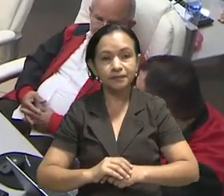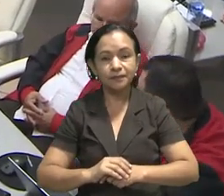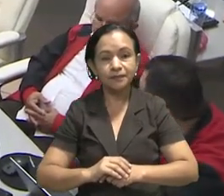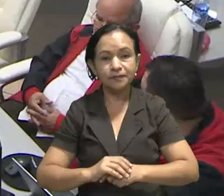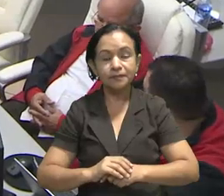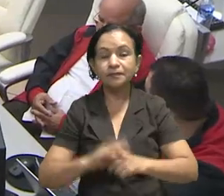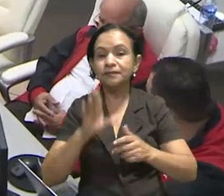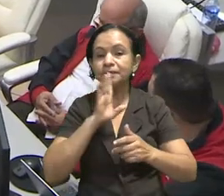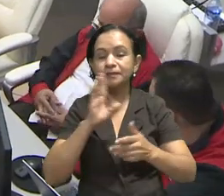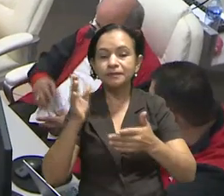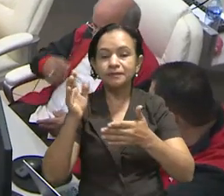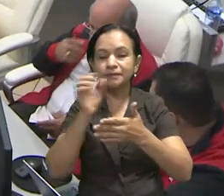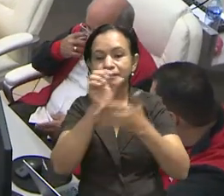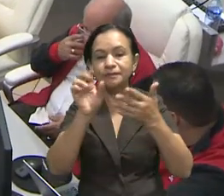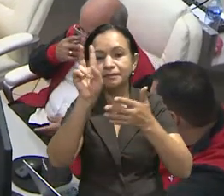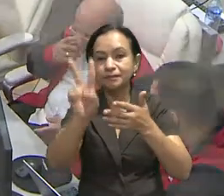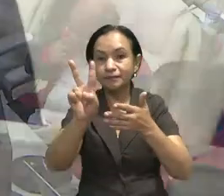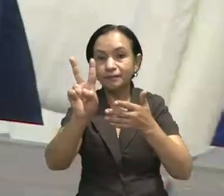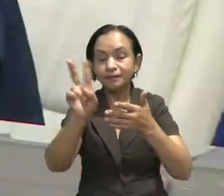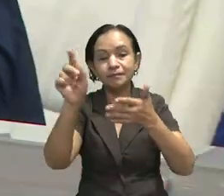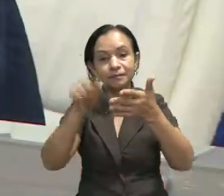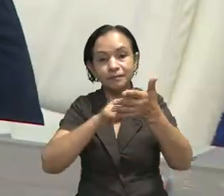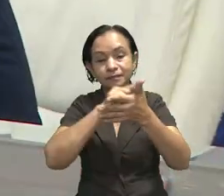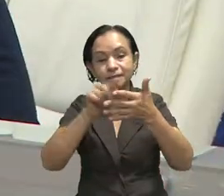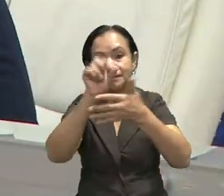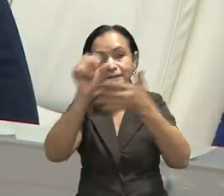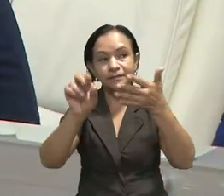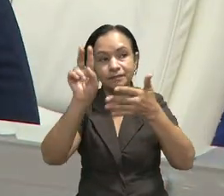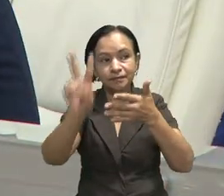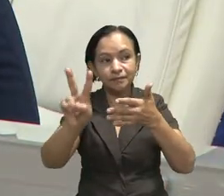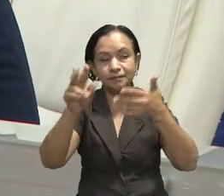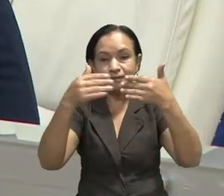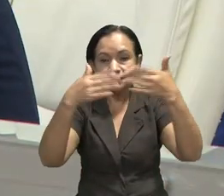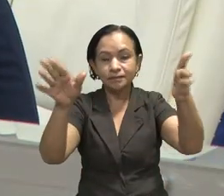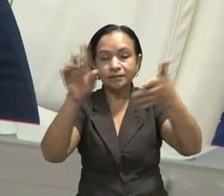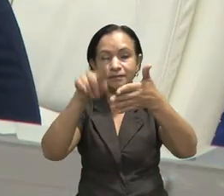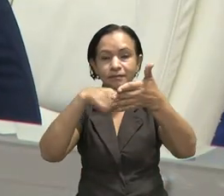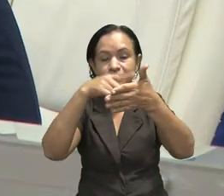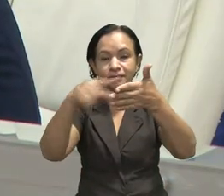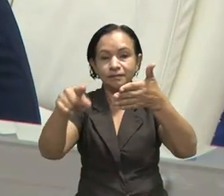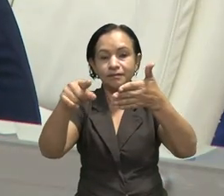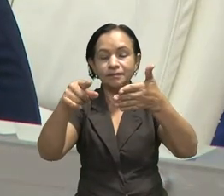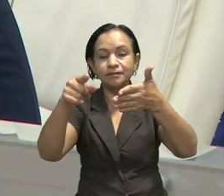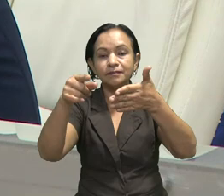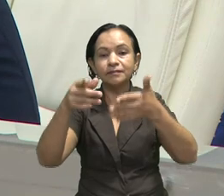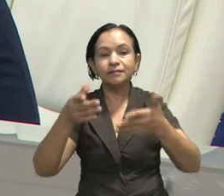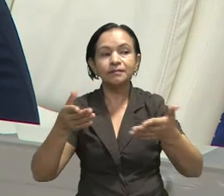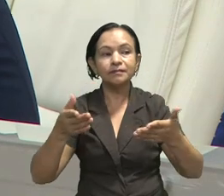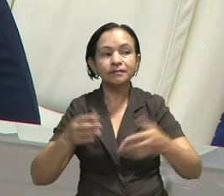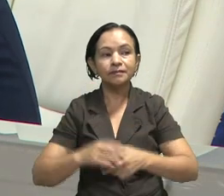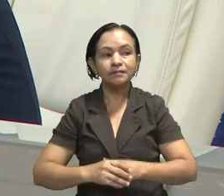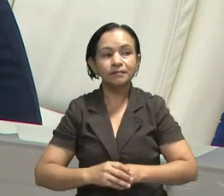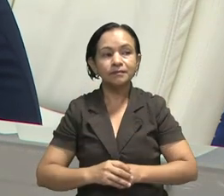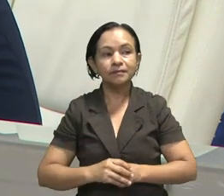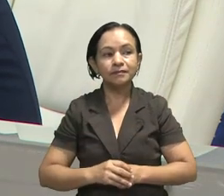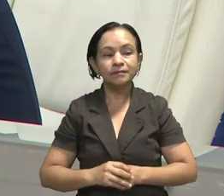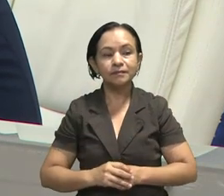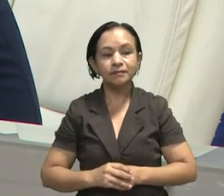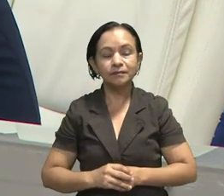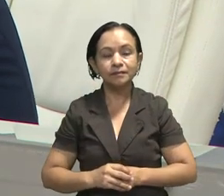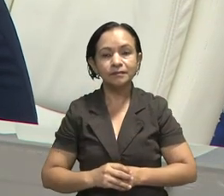a discusión el artículo segundo, a votación el artículo segundo. Se abre la votación.